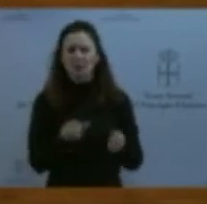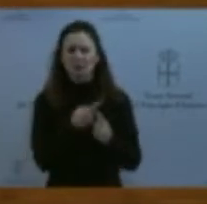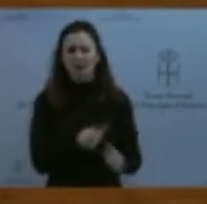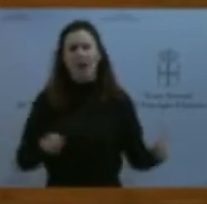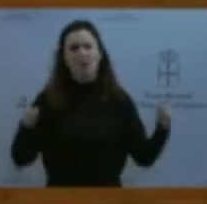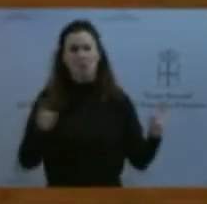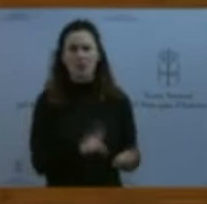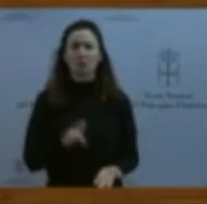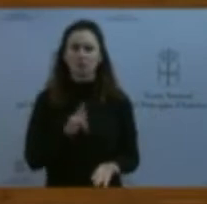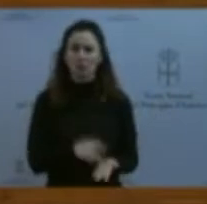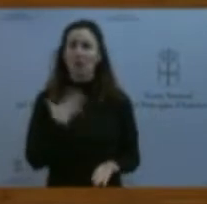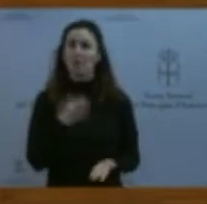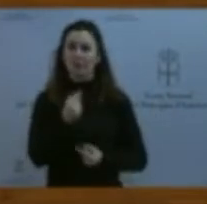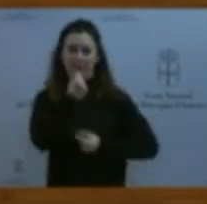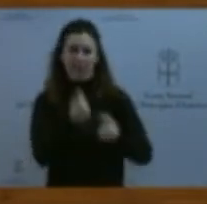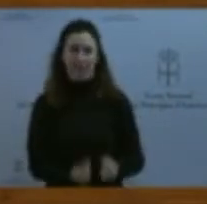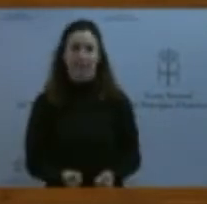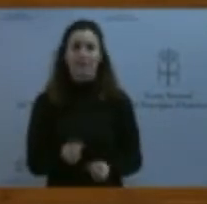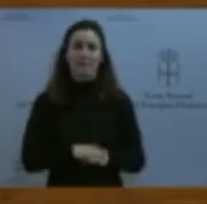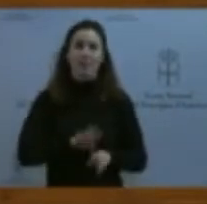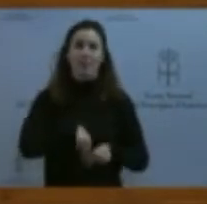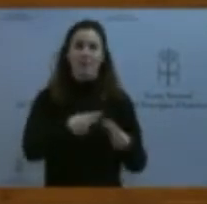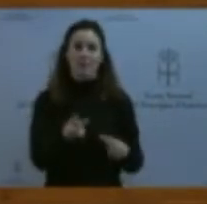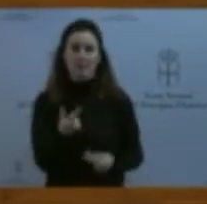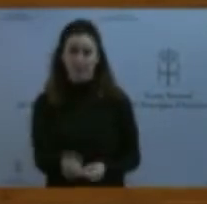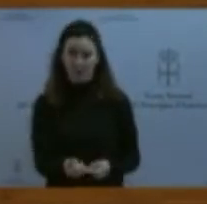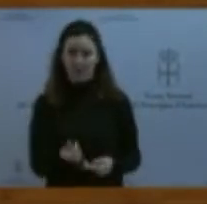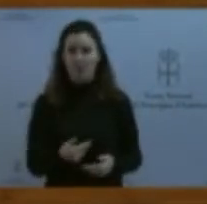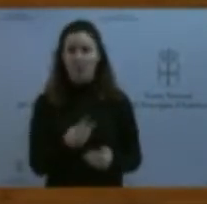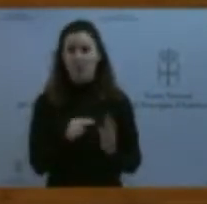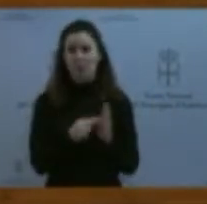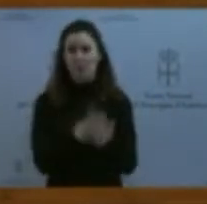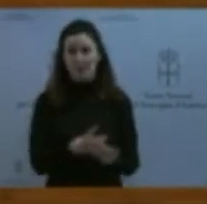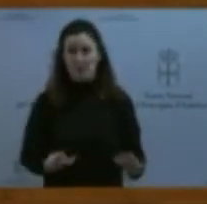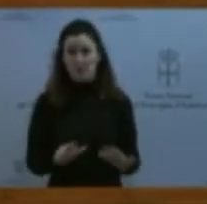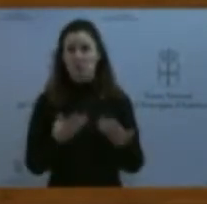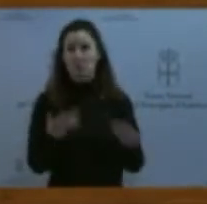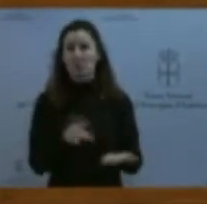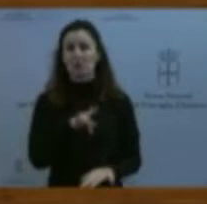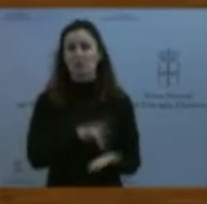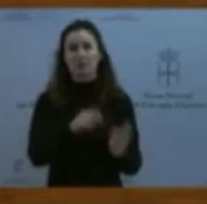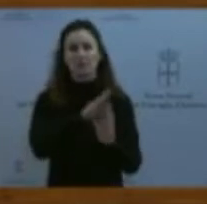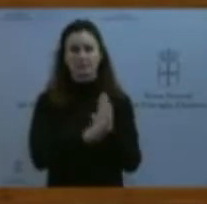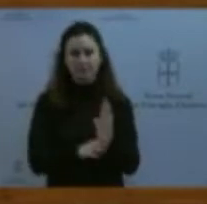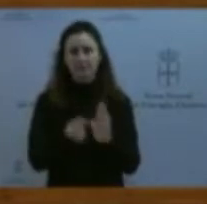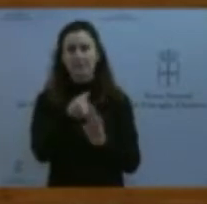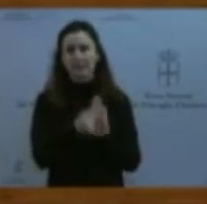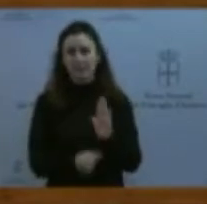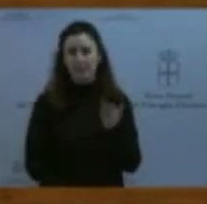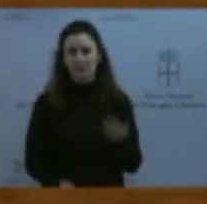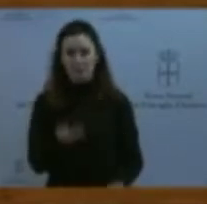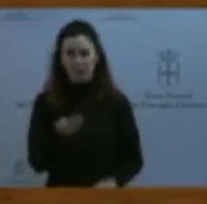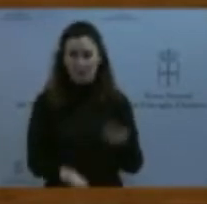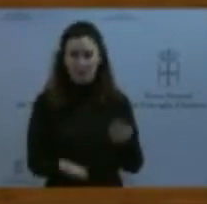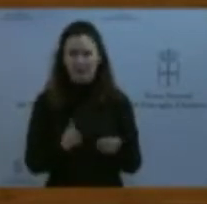2018. En cuanto a las condiciones, criterios de valoración, etcétera, ¿no?